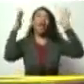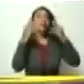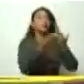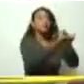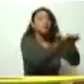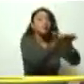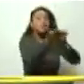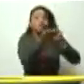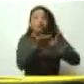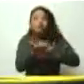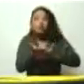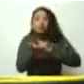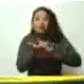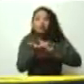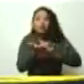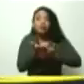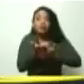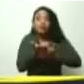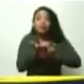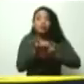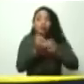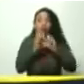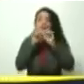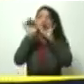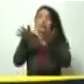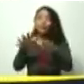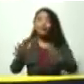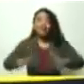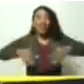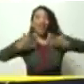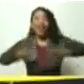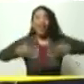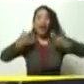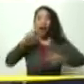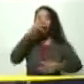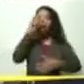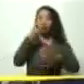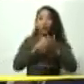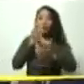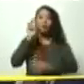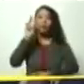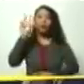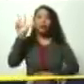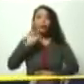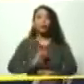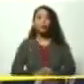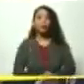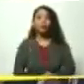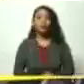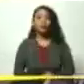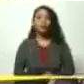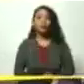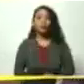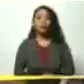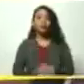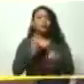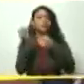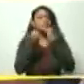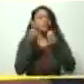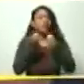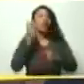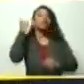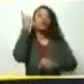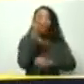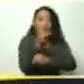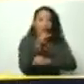con bendiciones y alegría el año 2023. ¿Qué es como debemos